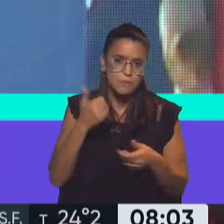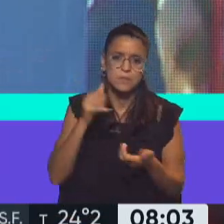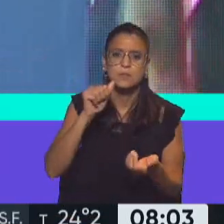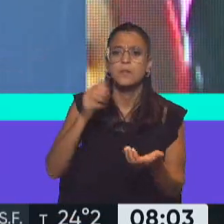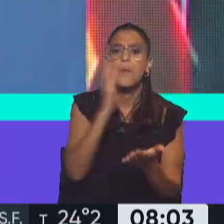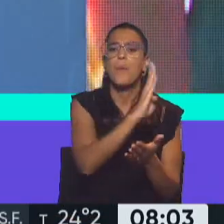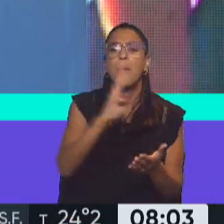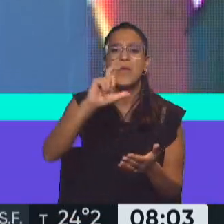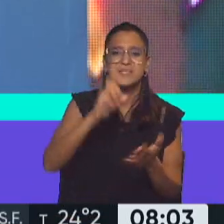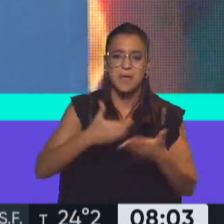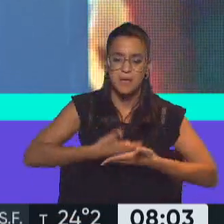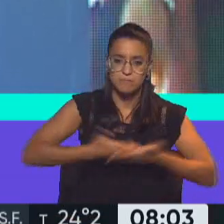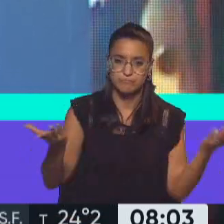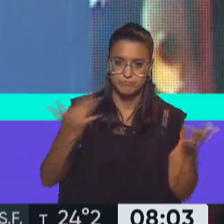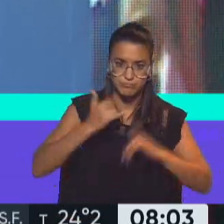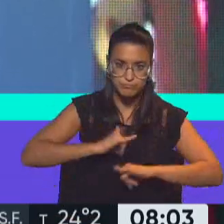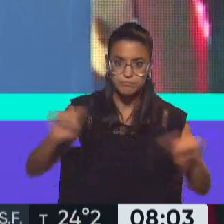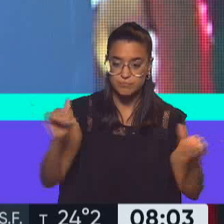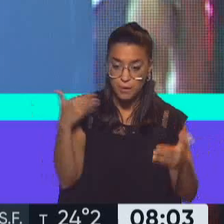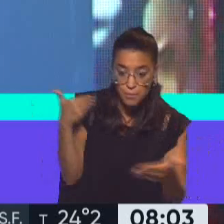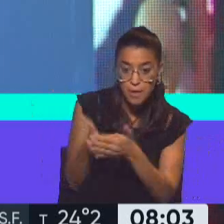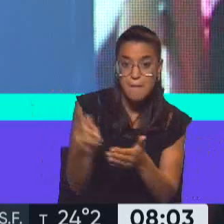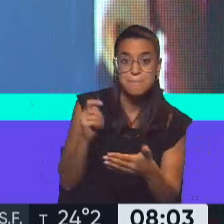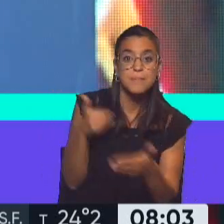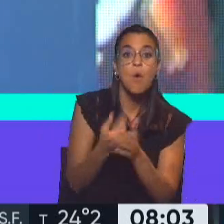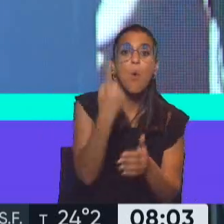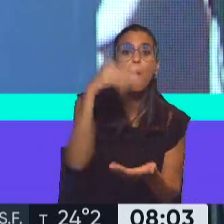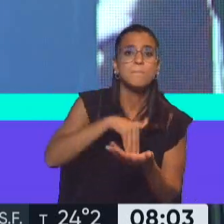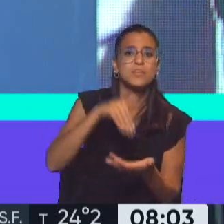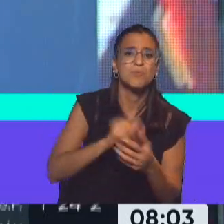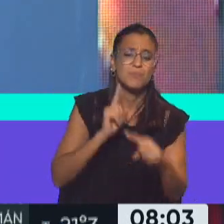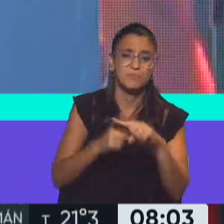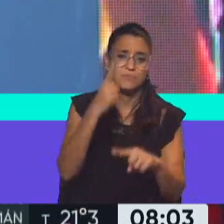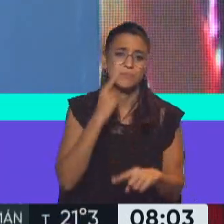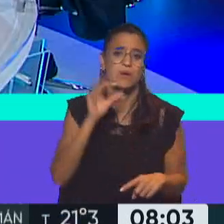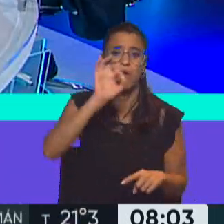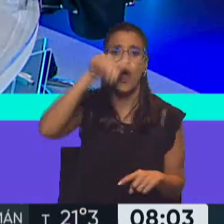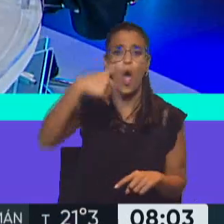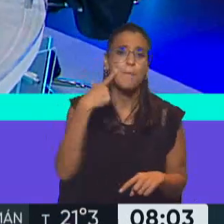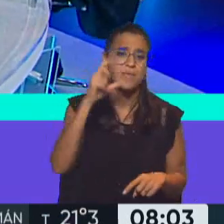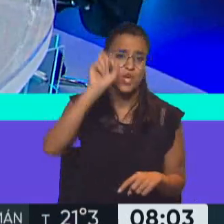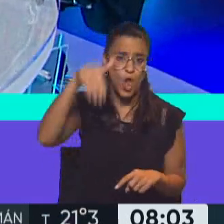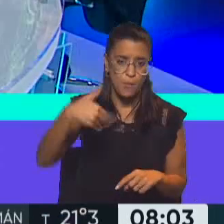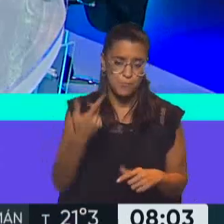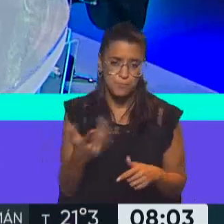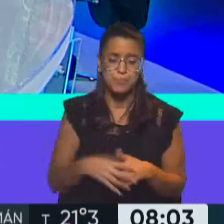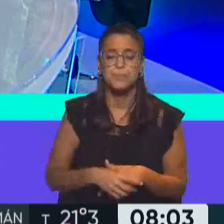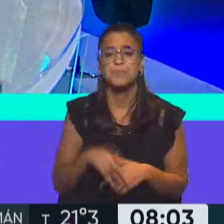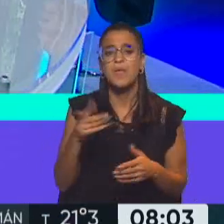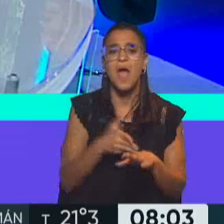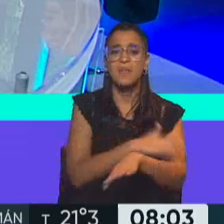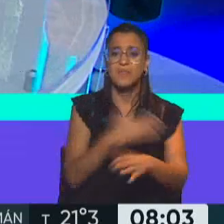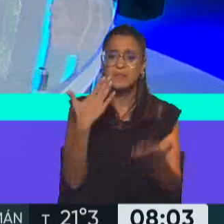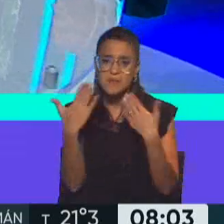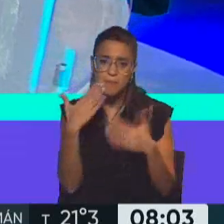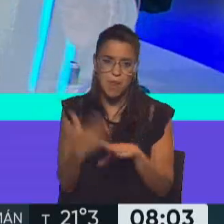en BBC, que para fin de mes pueden tener 1 millón de casos diarios de Omicron. Doctor, lo decía antes de comenzar esta charla en vivo,